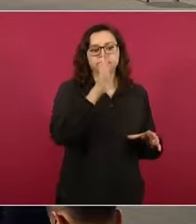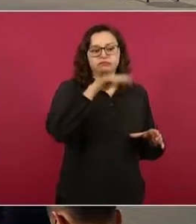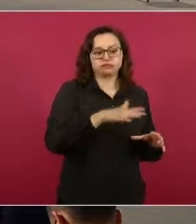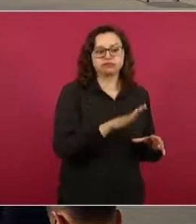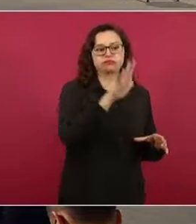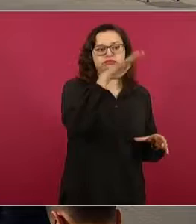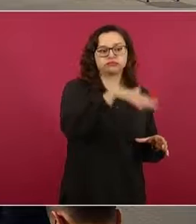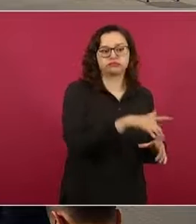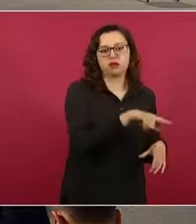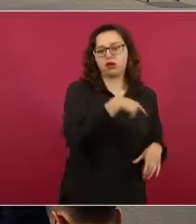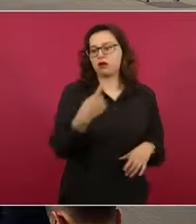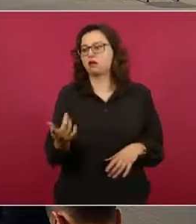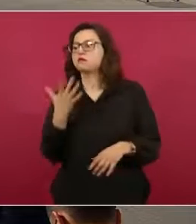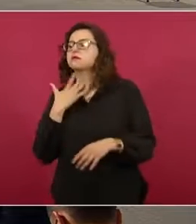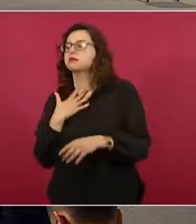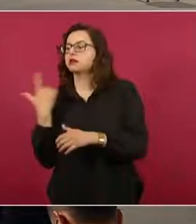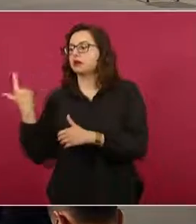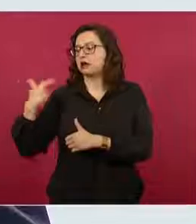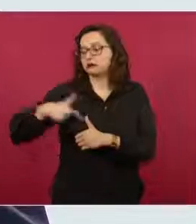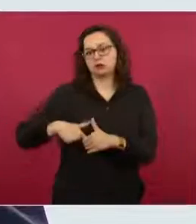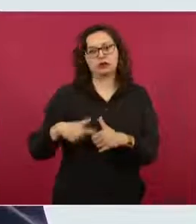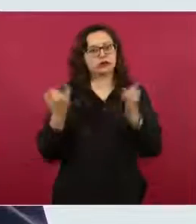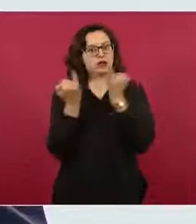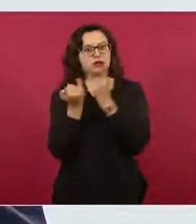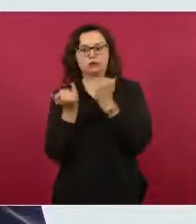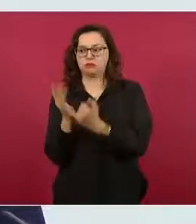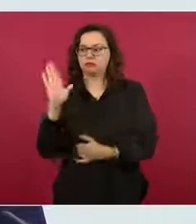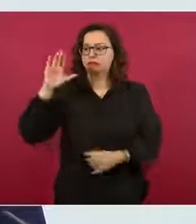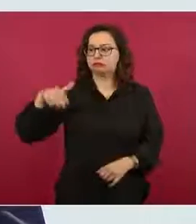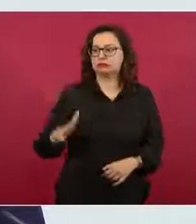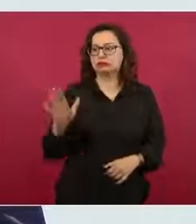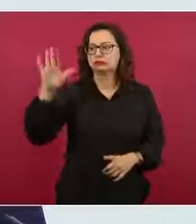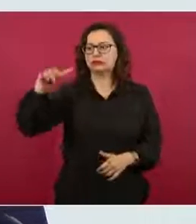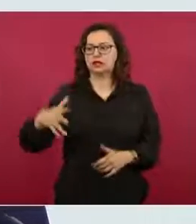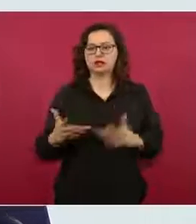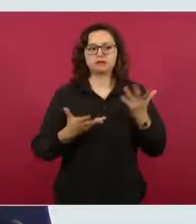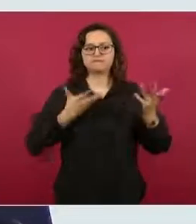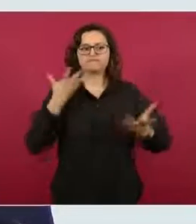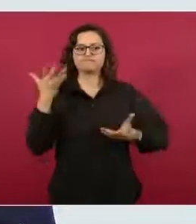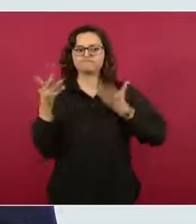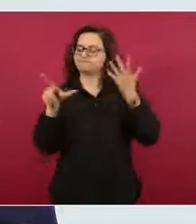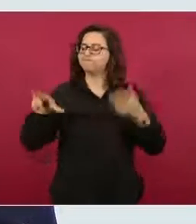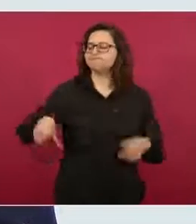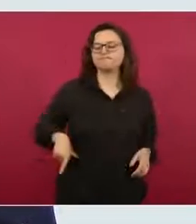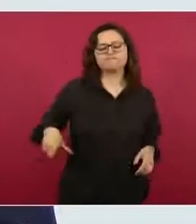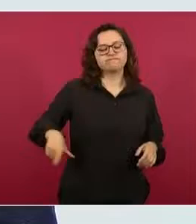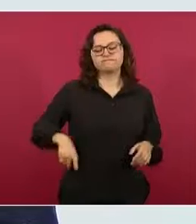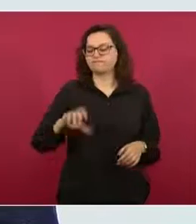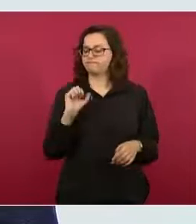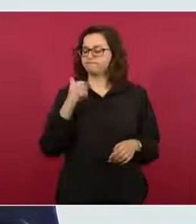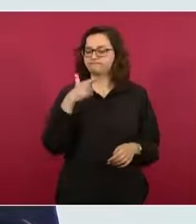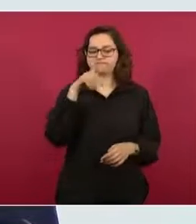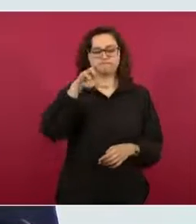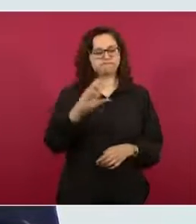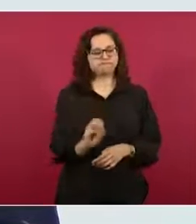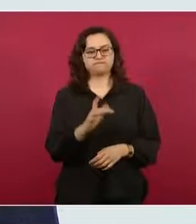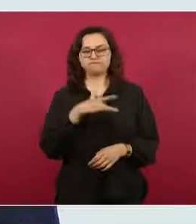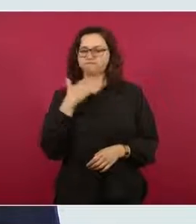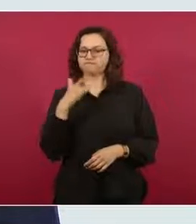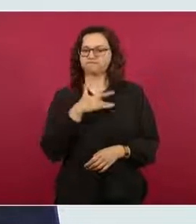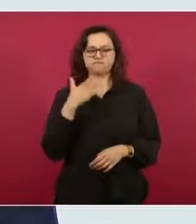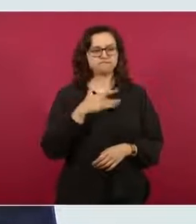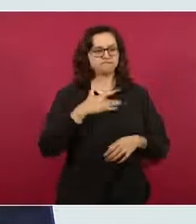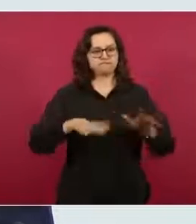internacional por las políticas establecidas por el señor presidente Andrés Manuel López Obrador, pues está este incentivo vigente del